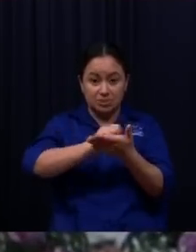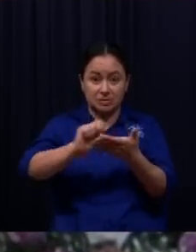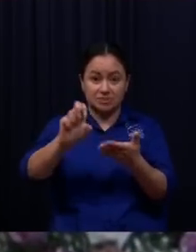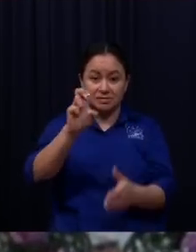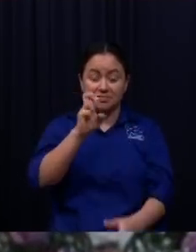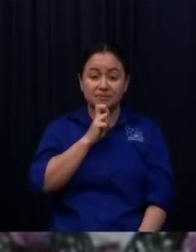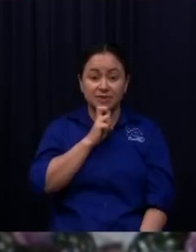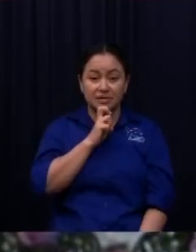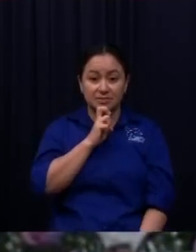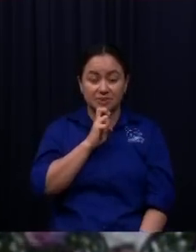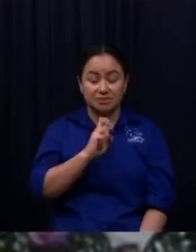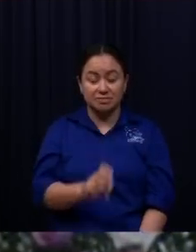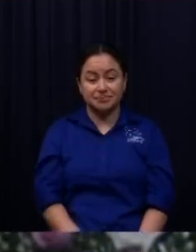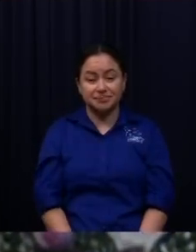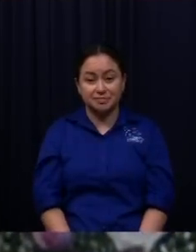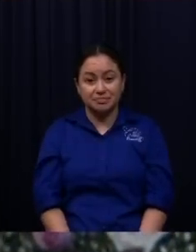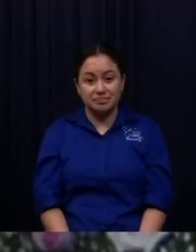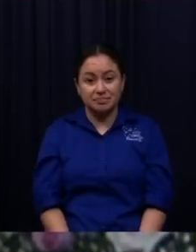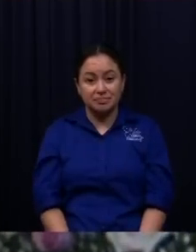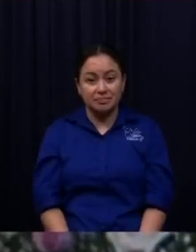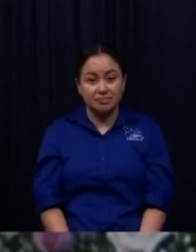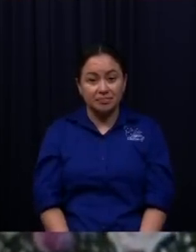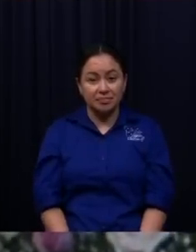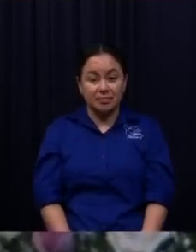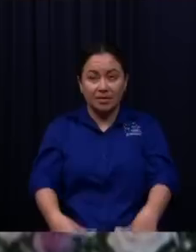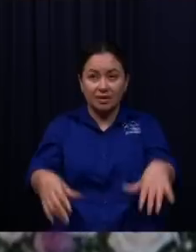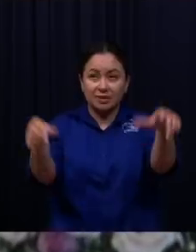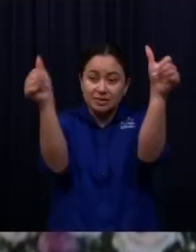establecido? Tienes discernimiento.